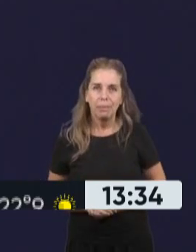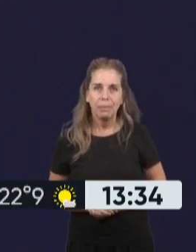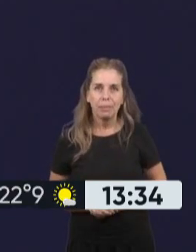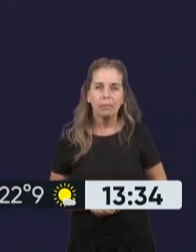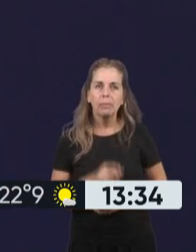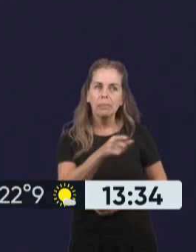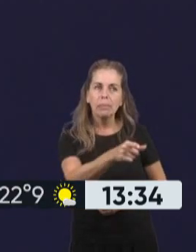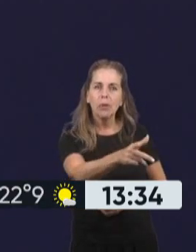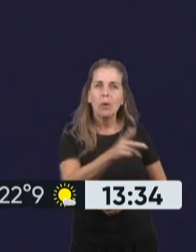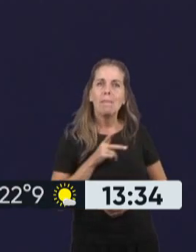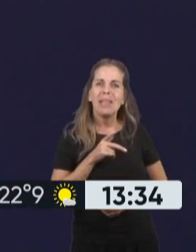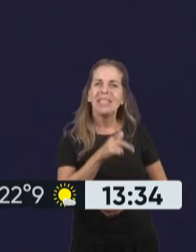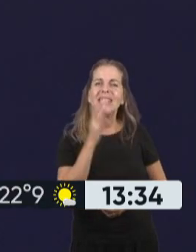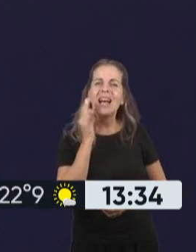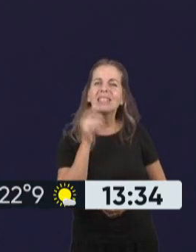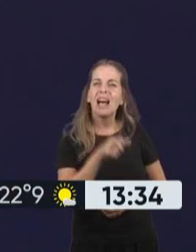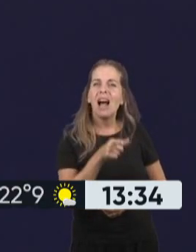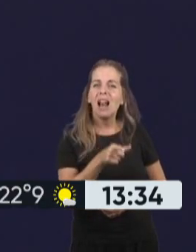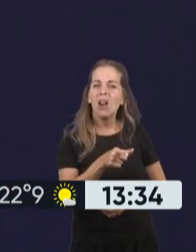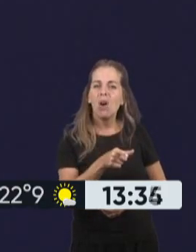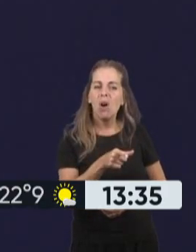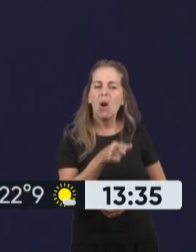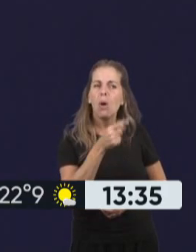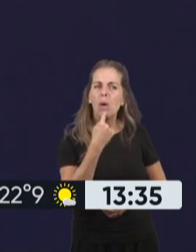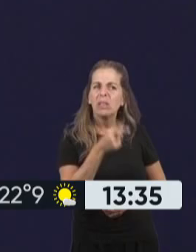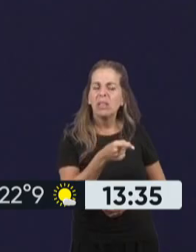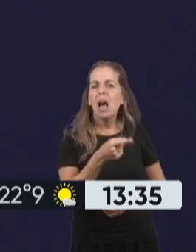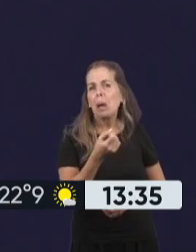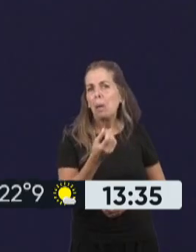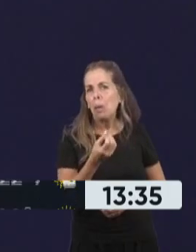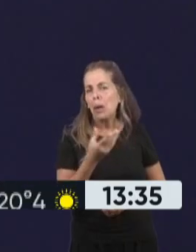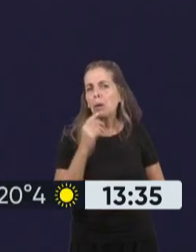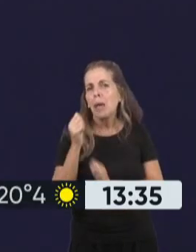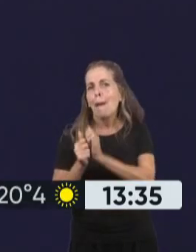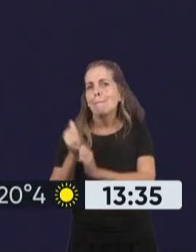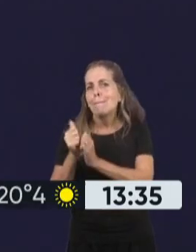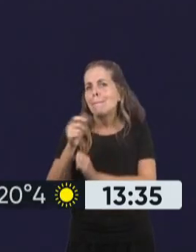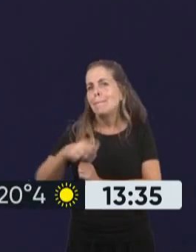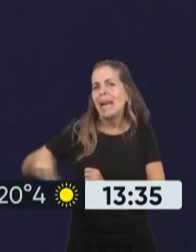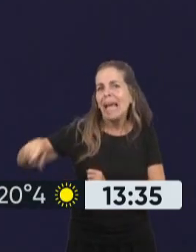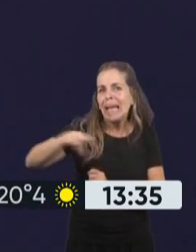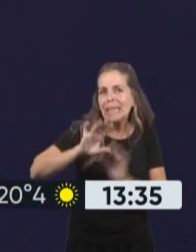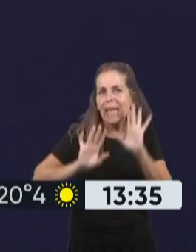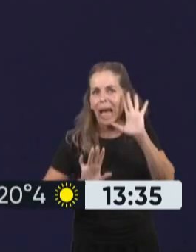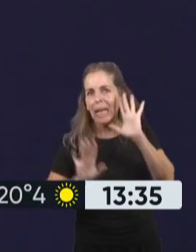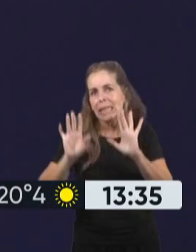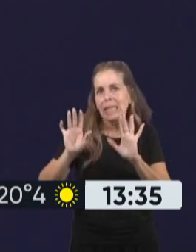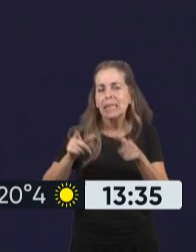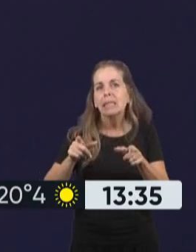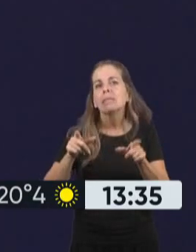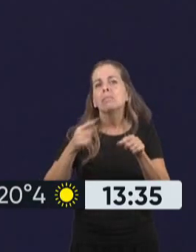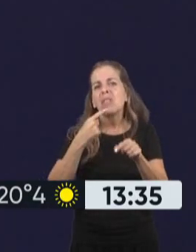vos recién decías algo, decías, bueno, los empresarios, y aclaraste, más allá del